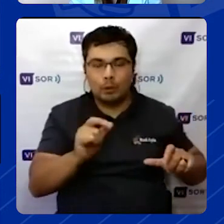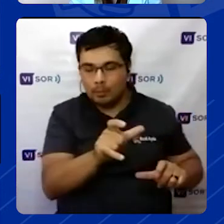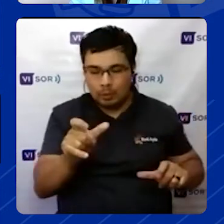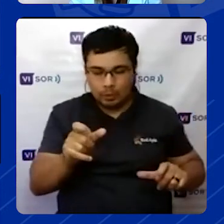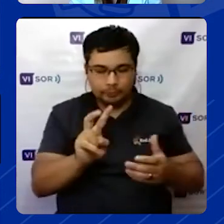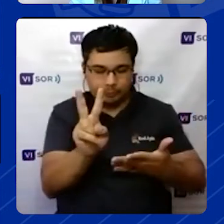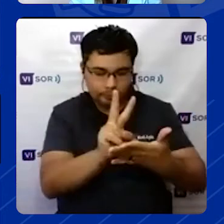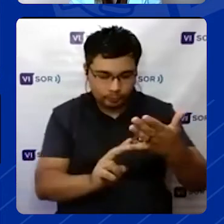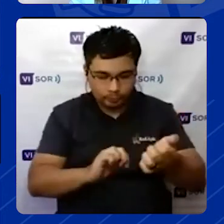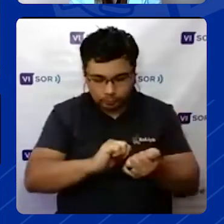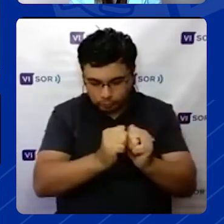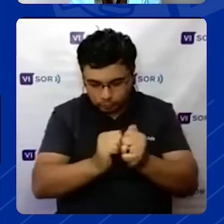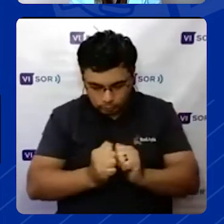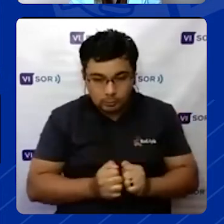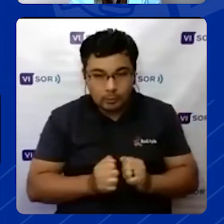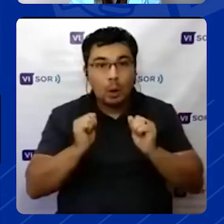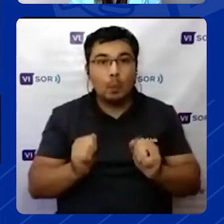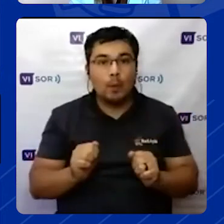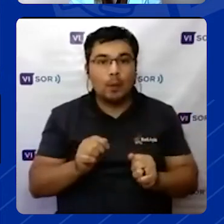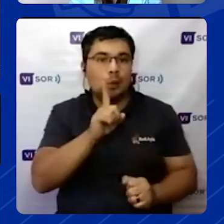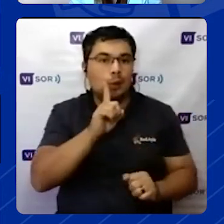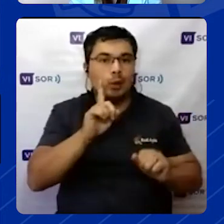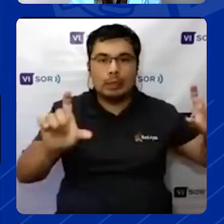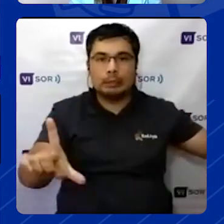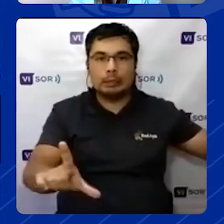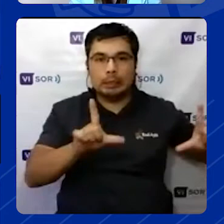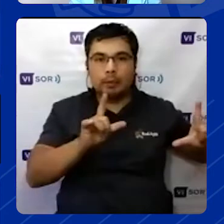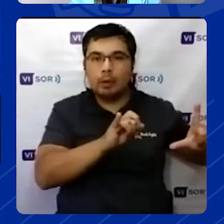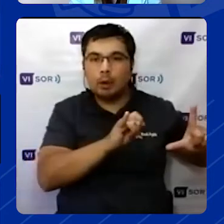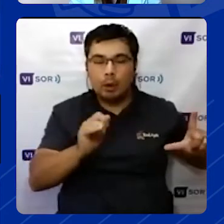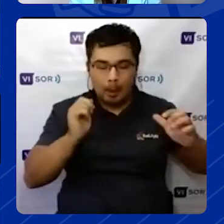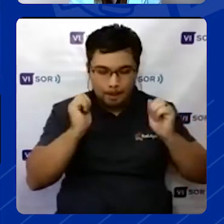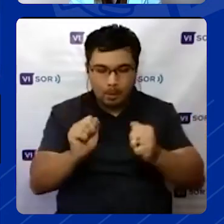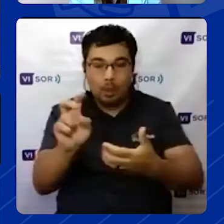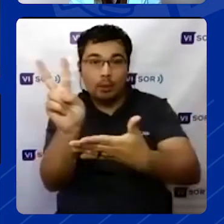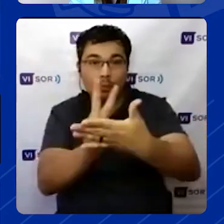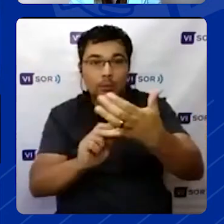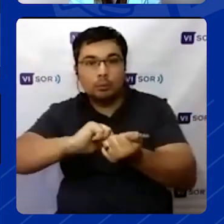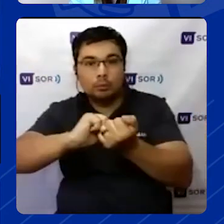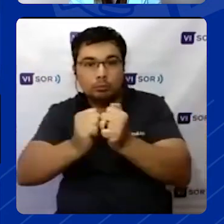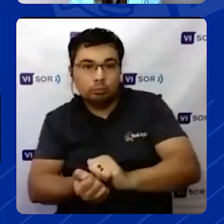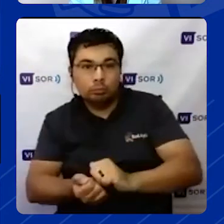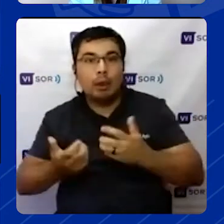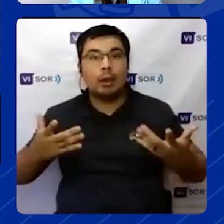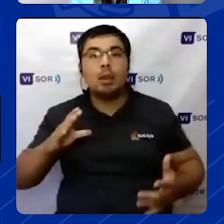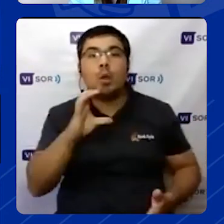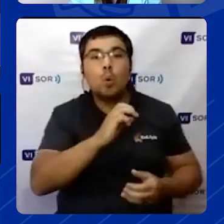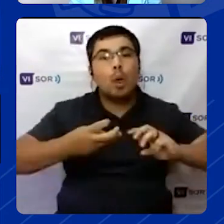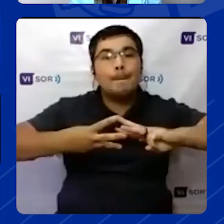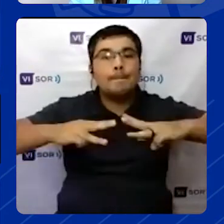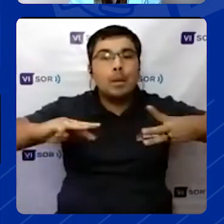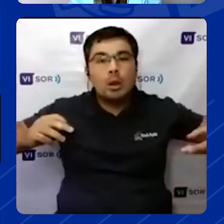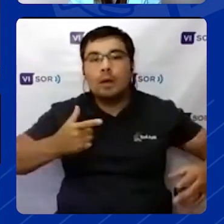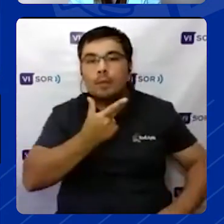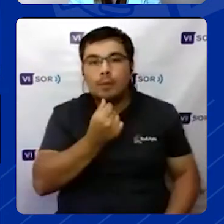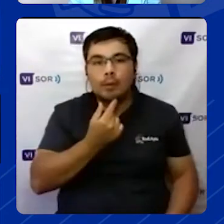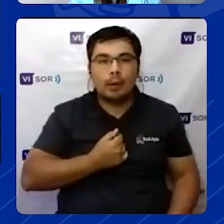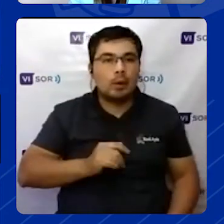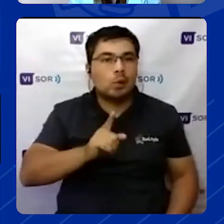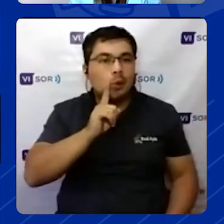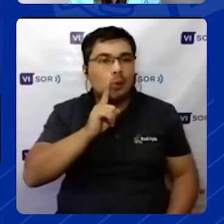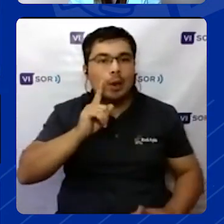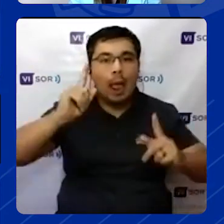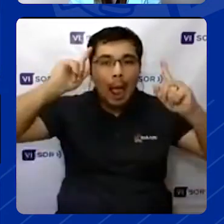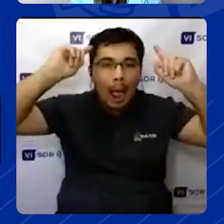van a tener en el fondo su certificación como en este curso de metodología en lectura fácil y van a contar con las habilidades para